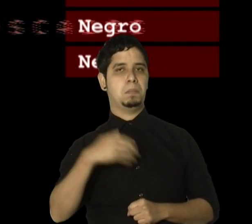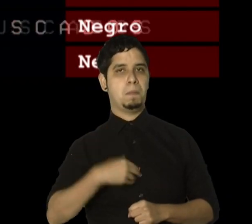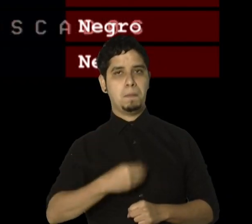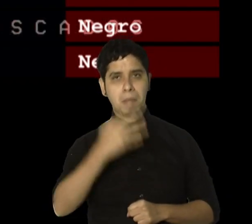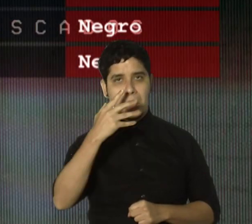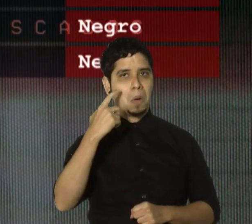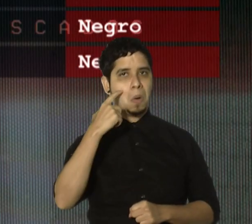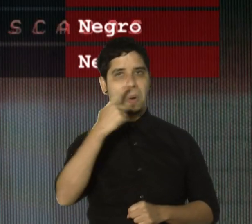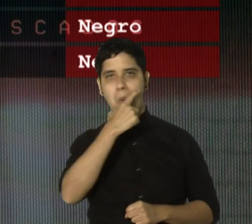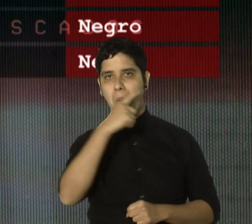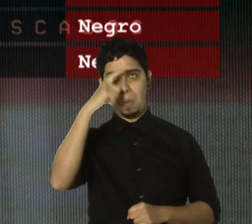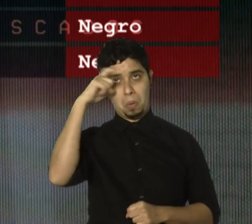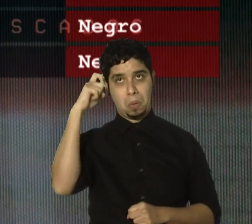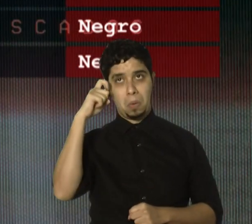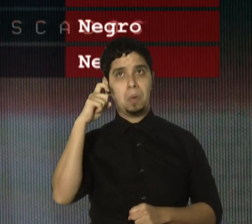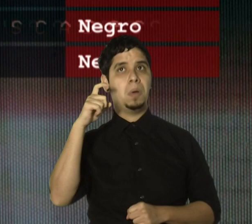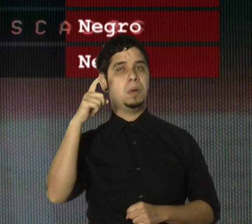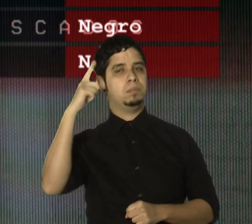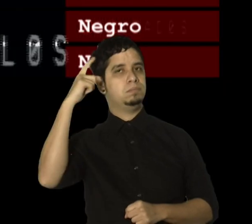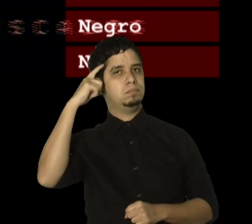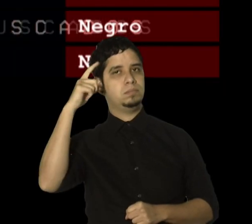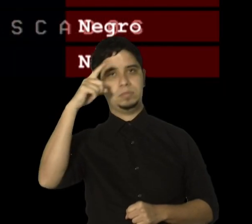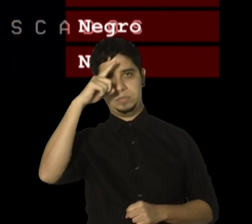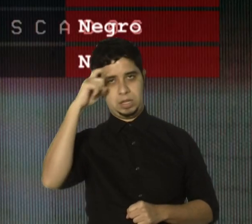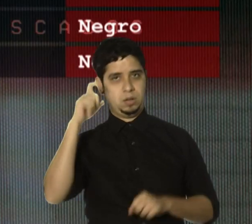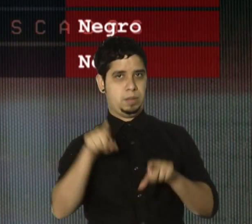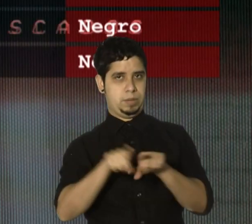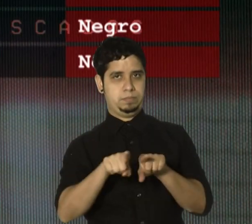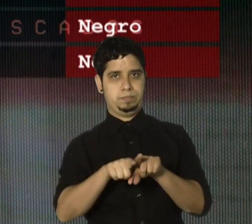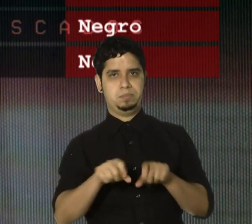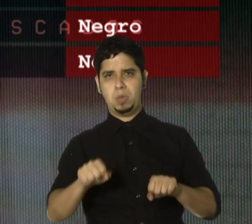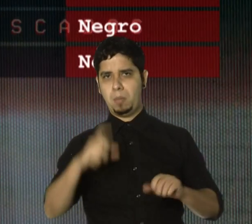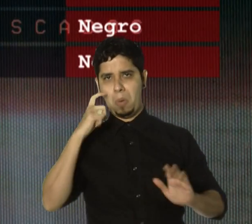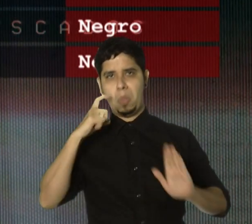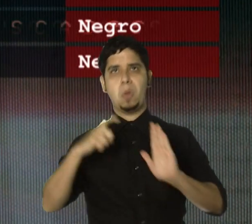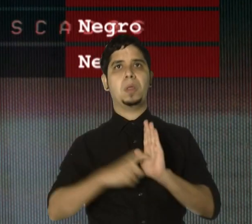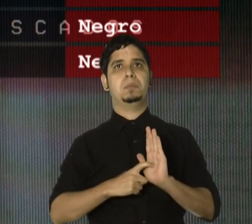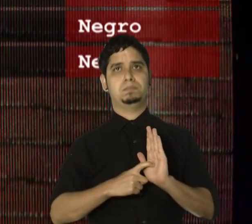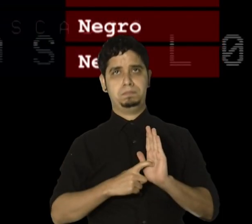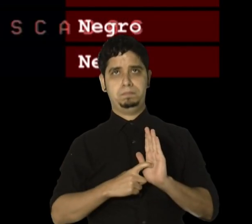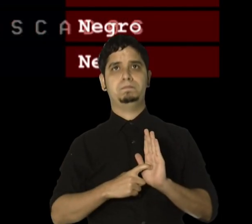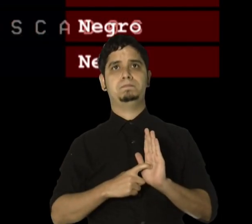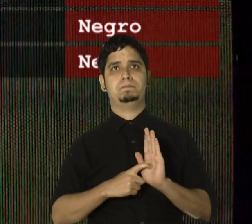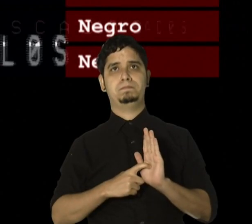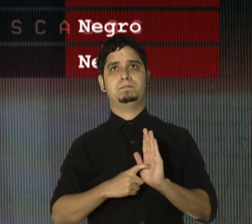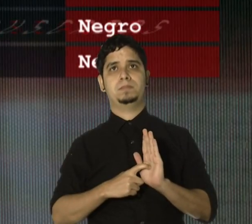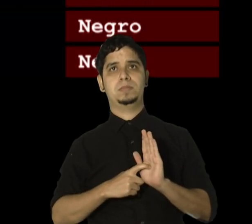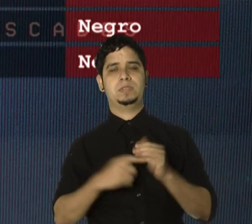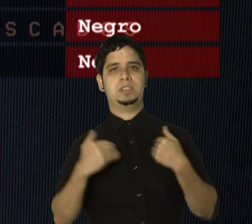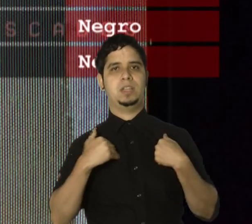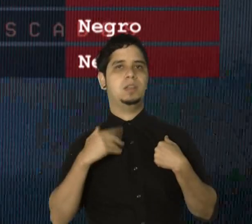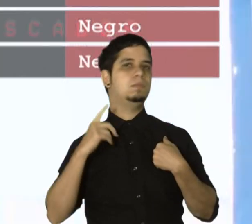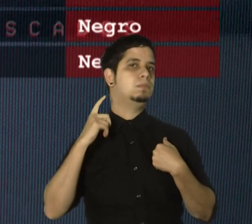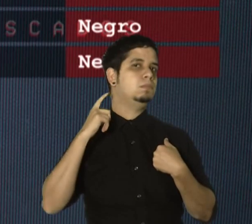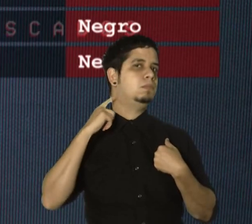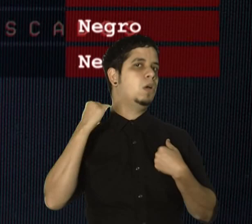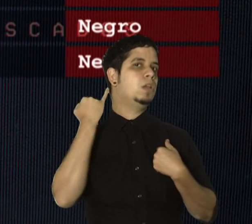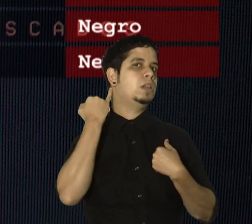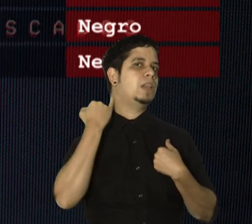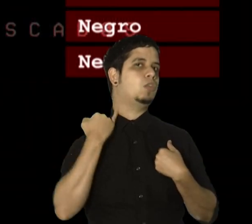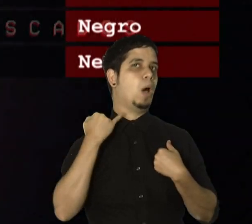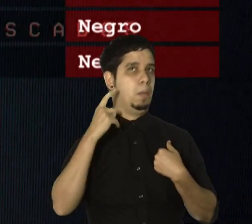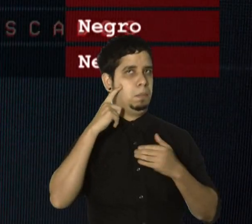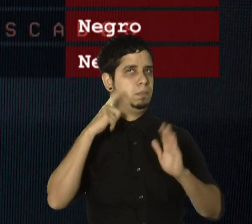o negros, cabello color negro. Podemos notar un tatuaje a nivel del cuello